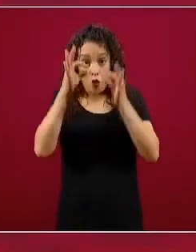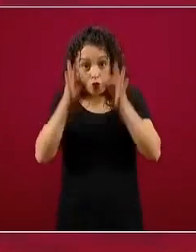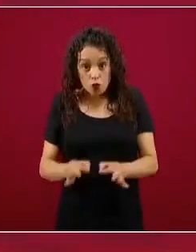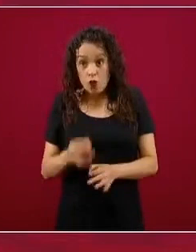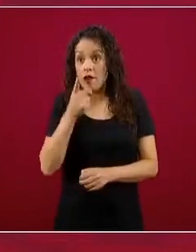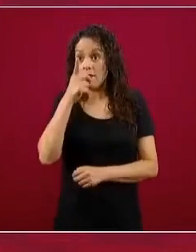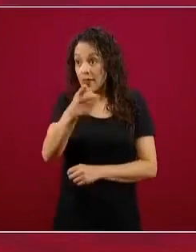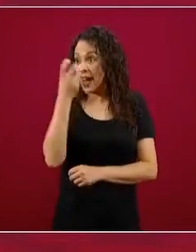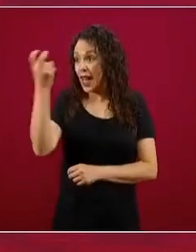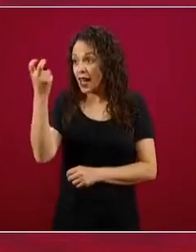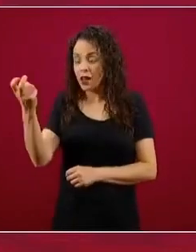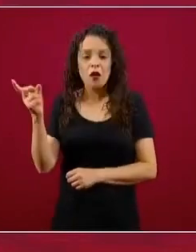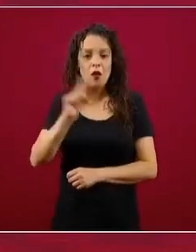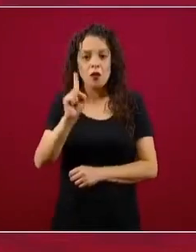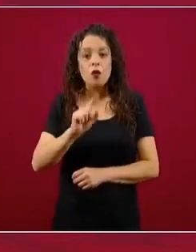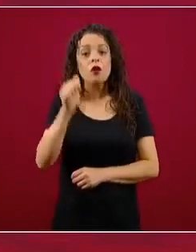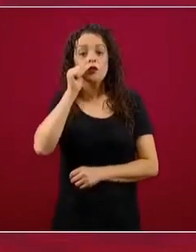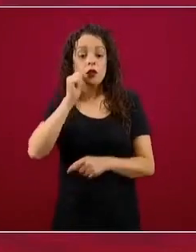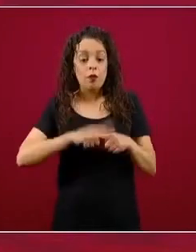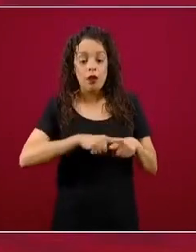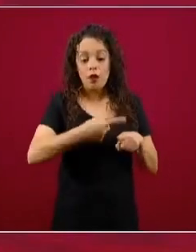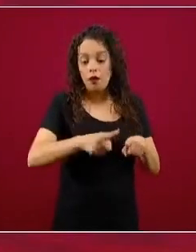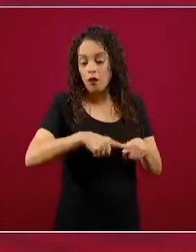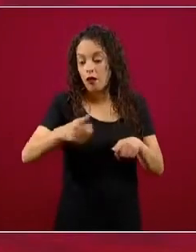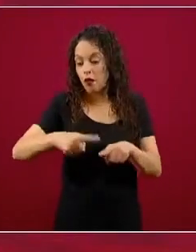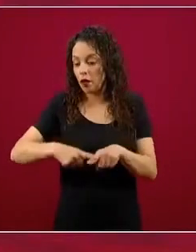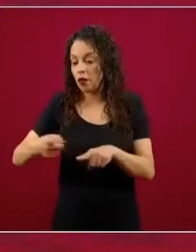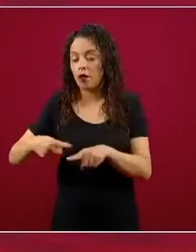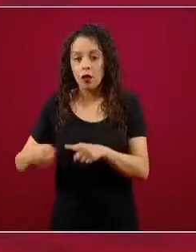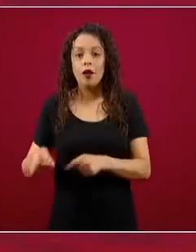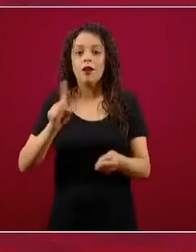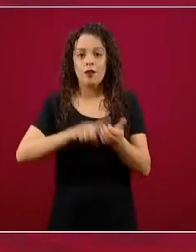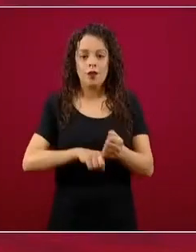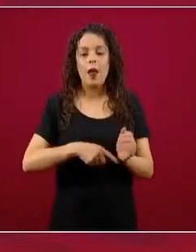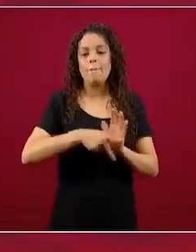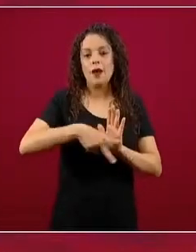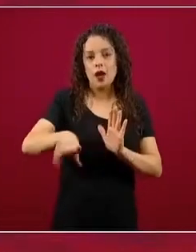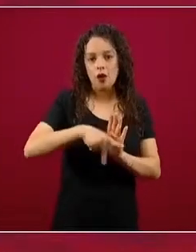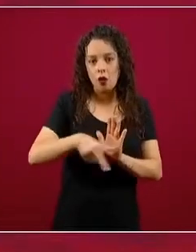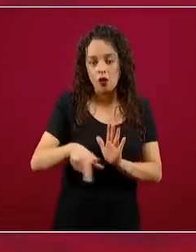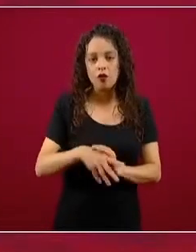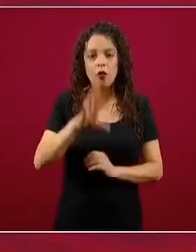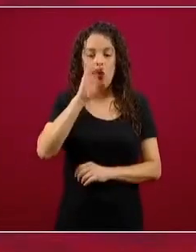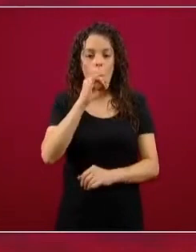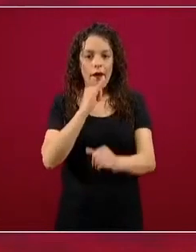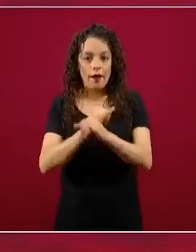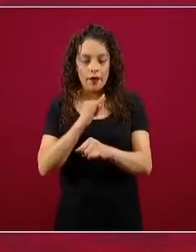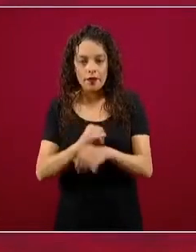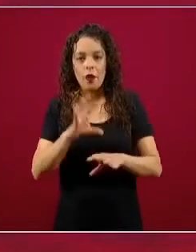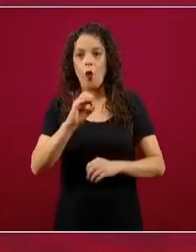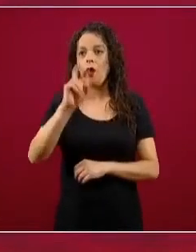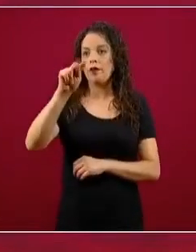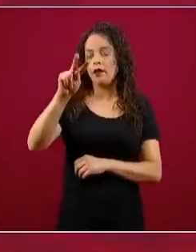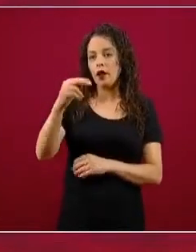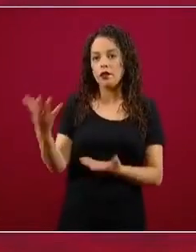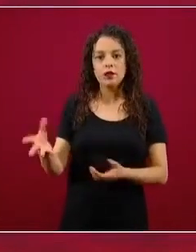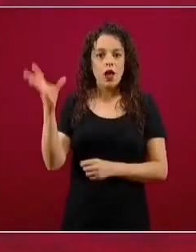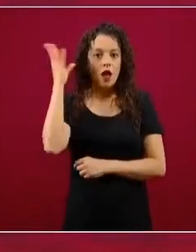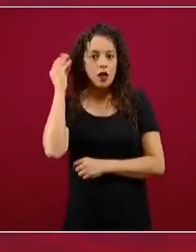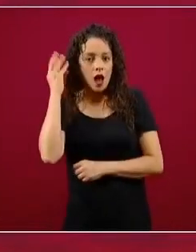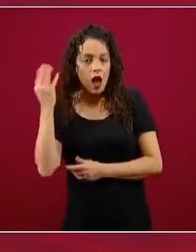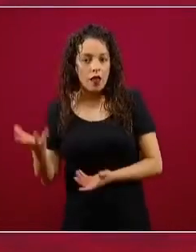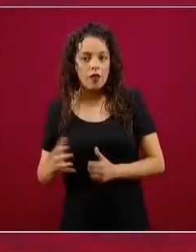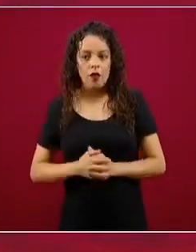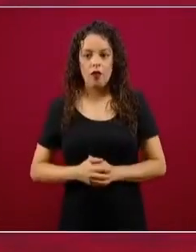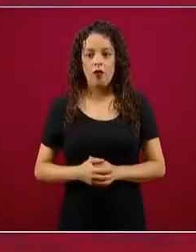través de ciertos periódicos nacionales, ciertos medios de comunicación electrónica, en televisión, en radio, ciertas redes